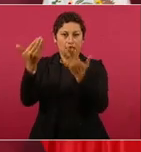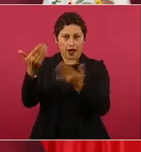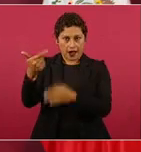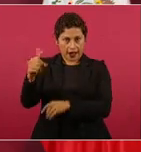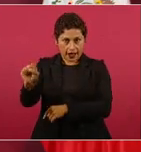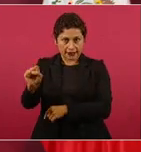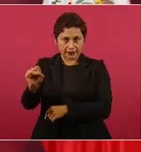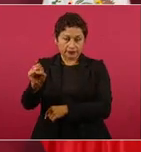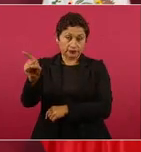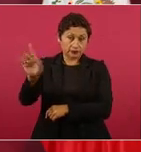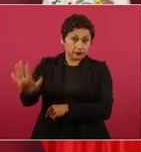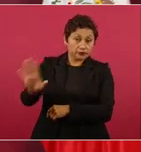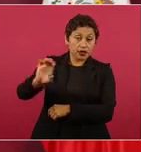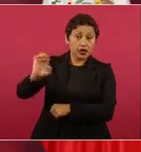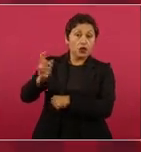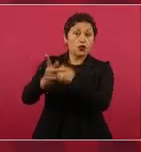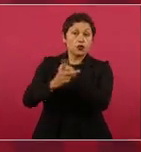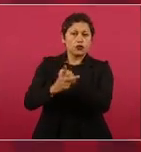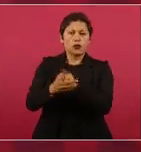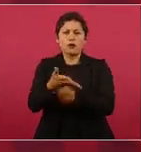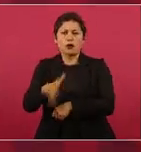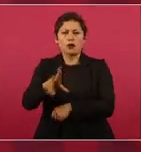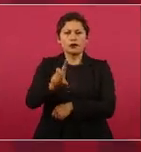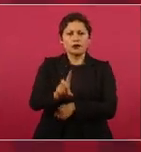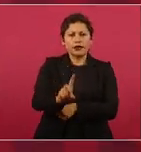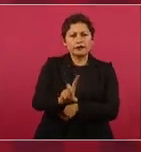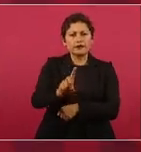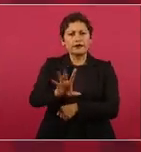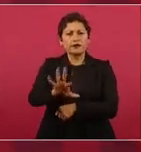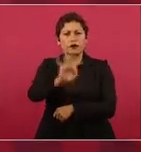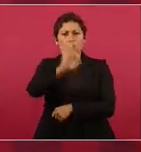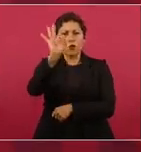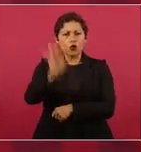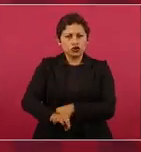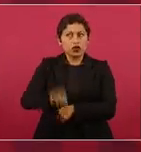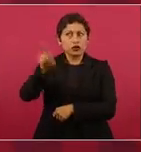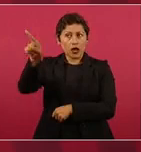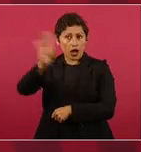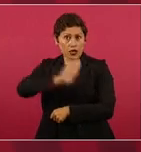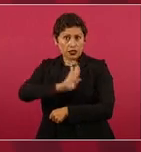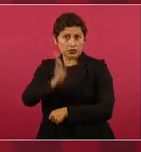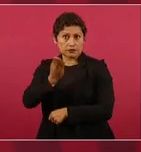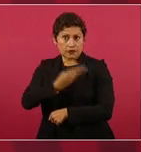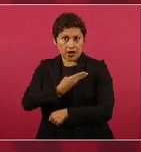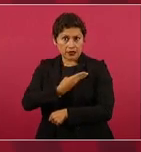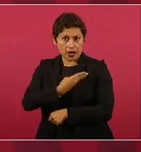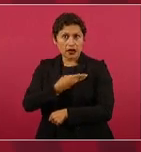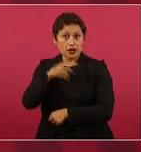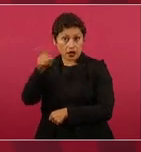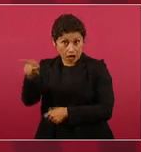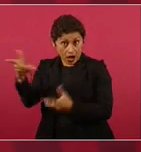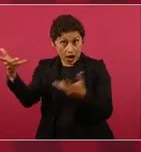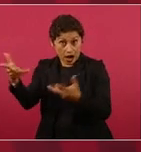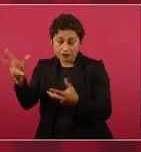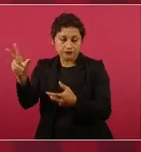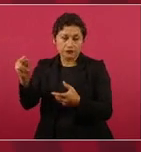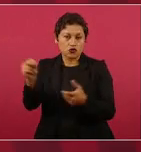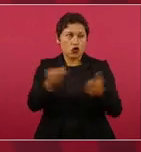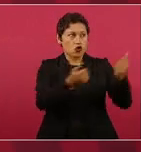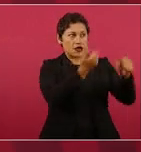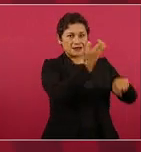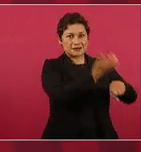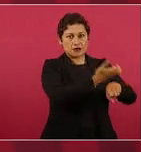Ya el 30-35% del gas que se consume en España se lleva de Estados